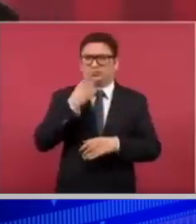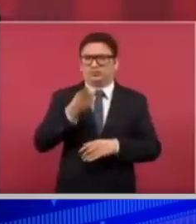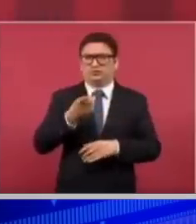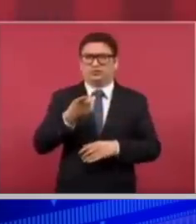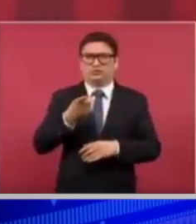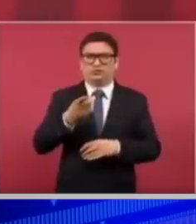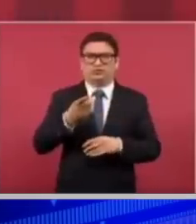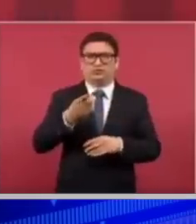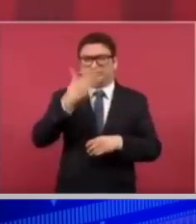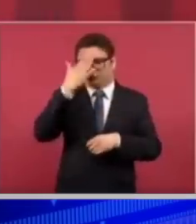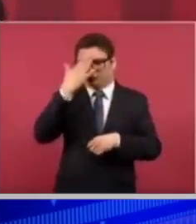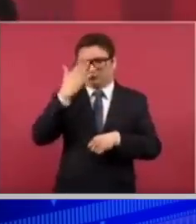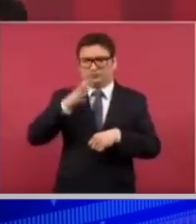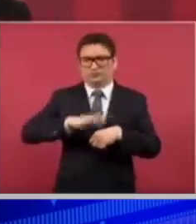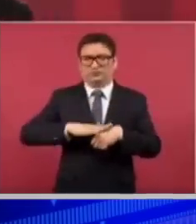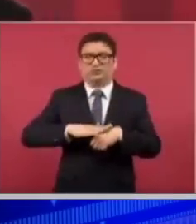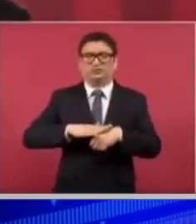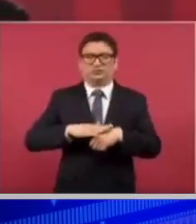memoriales